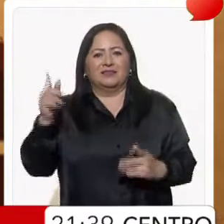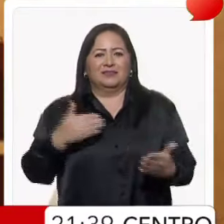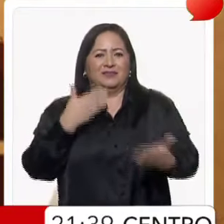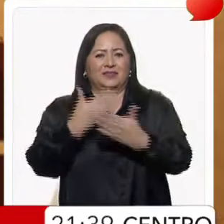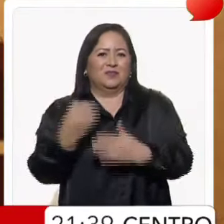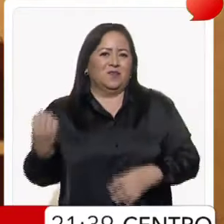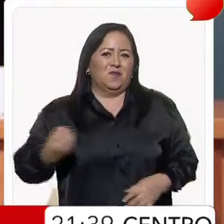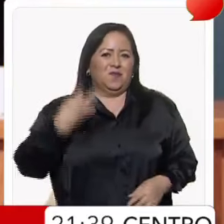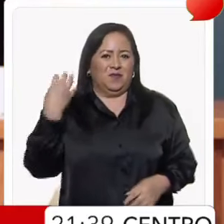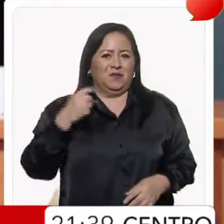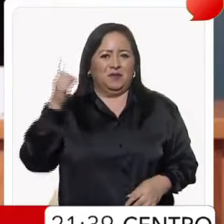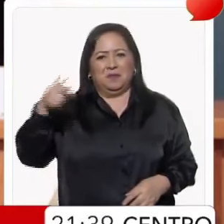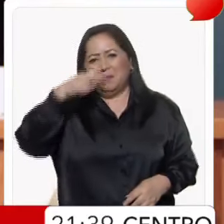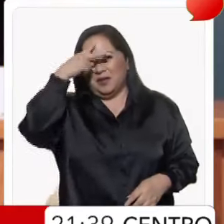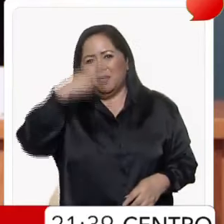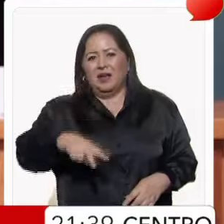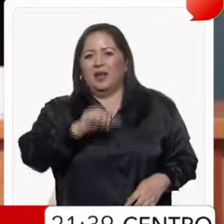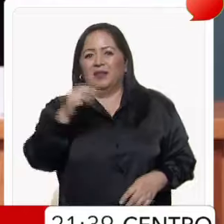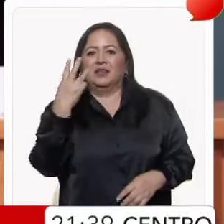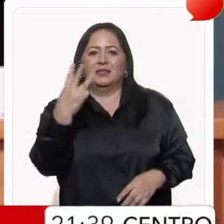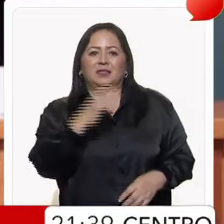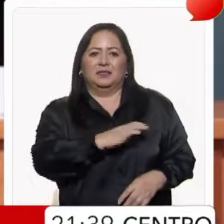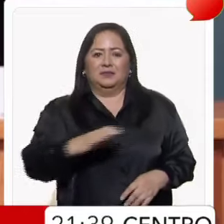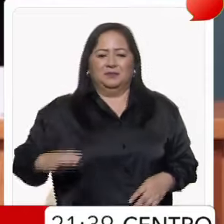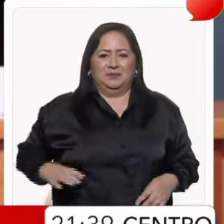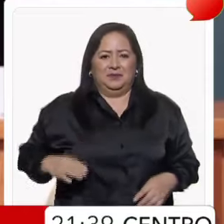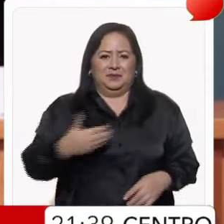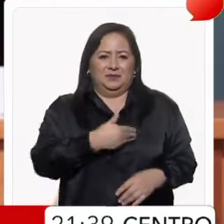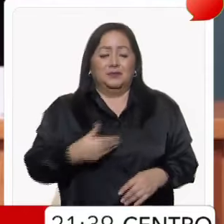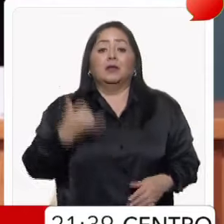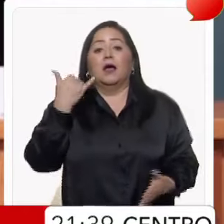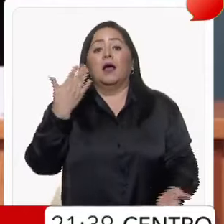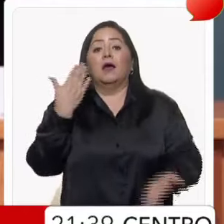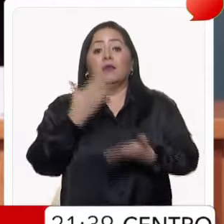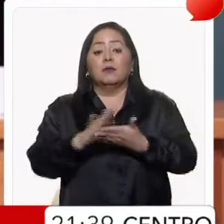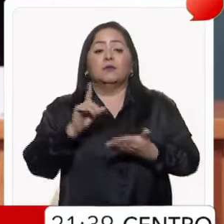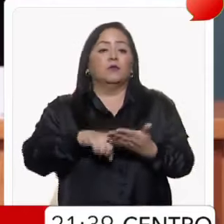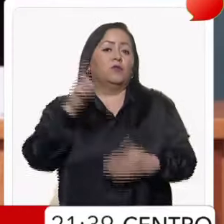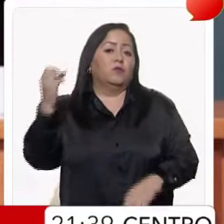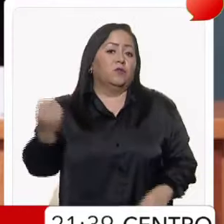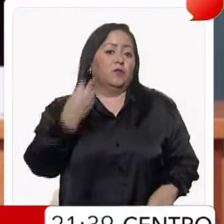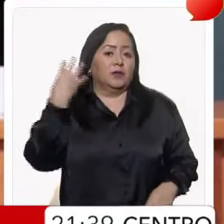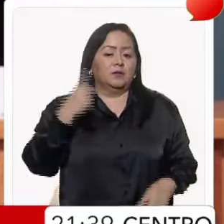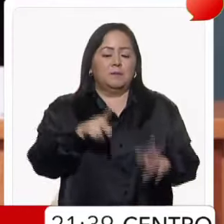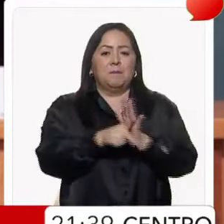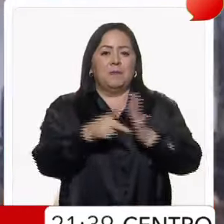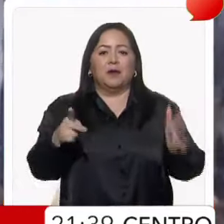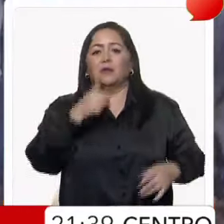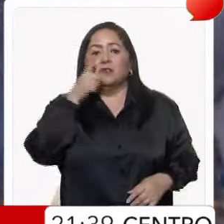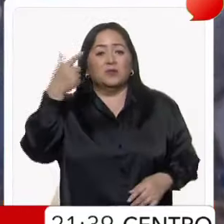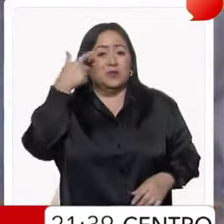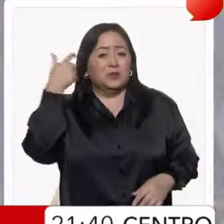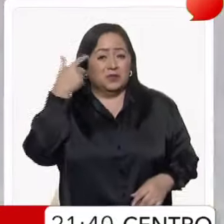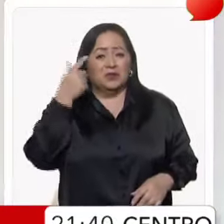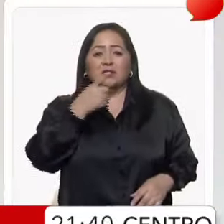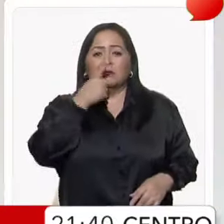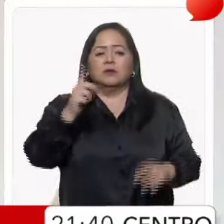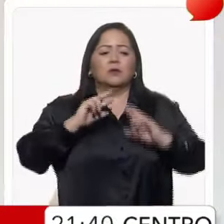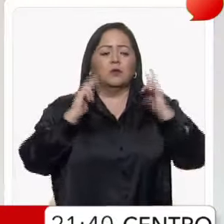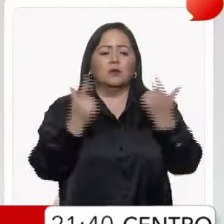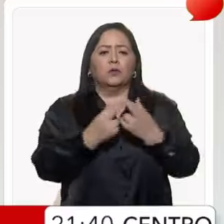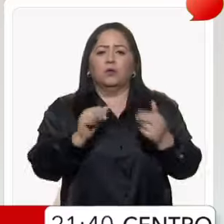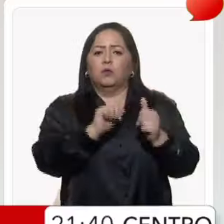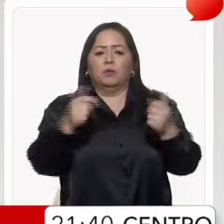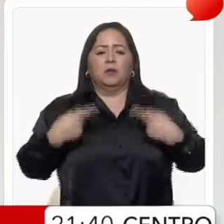planteó la Conferencia del Episcopado Mexicano a los tres candidatos presidenciales. Además de su conferencia de prensa, Xóchitl Gálvez se reunió